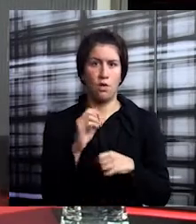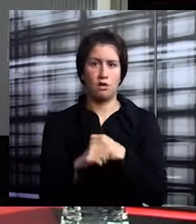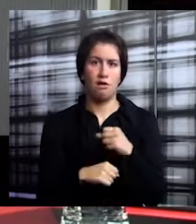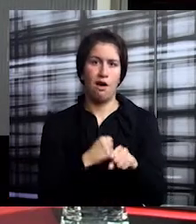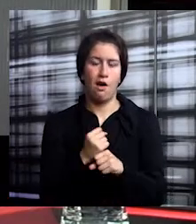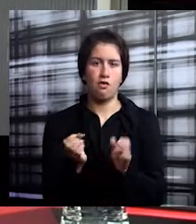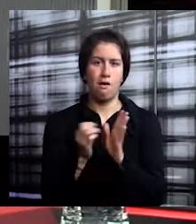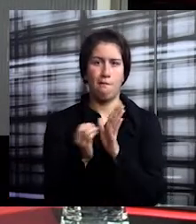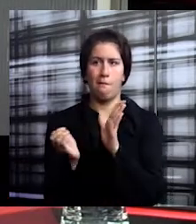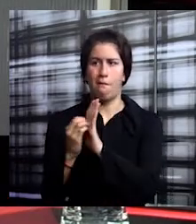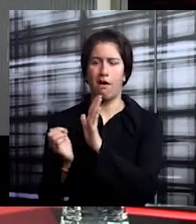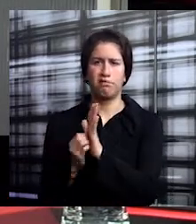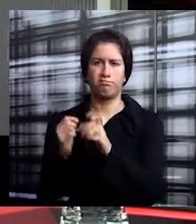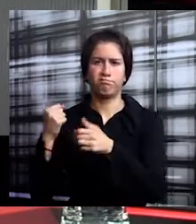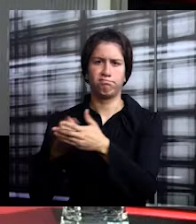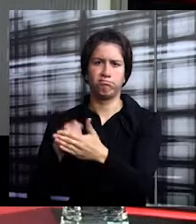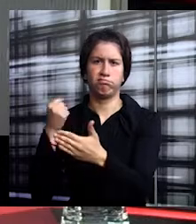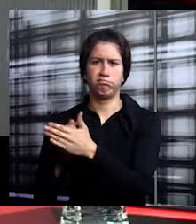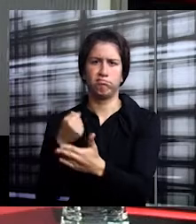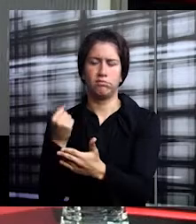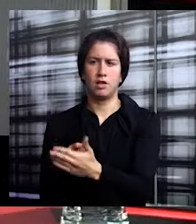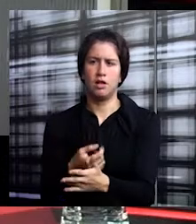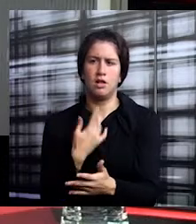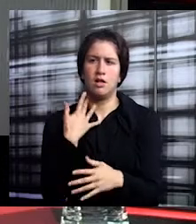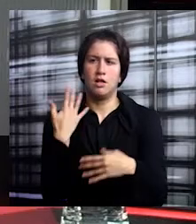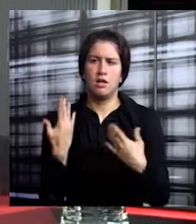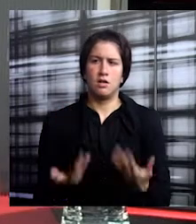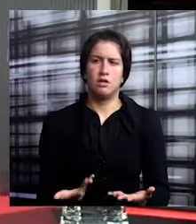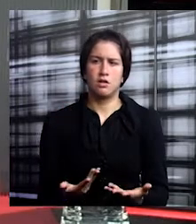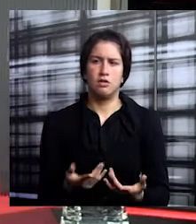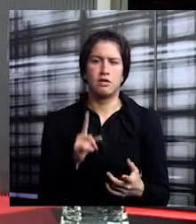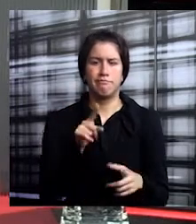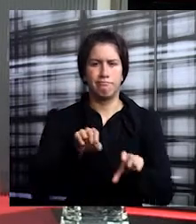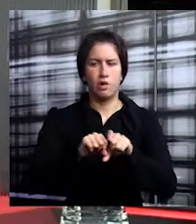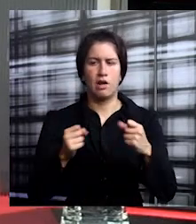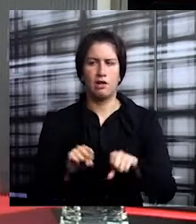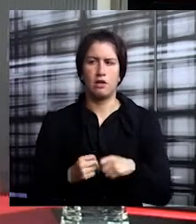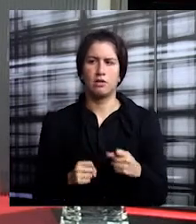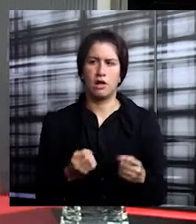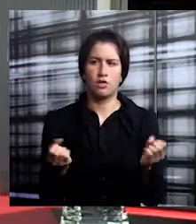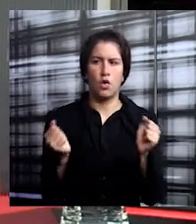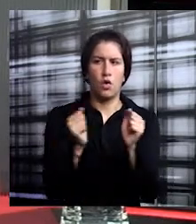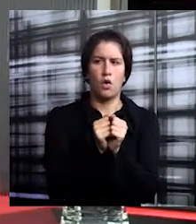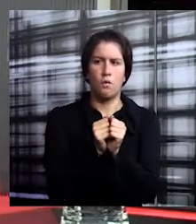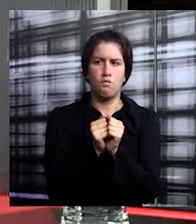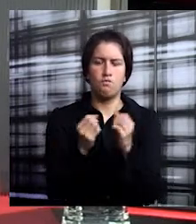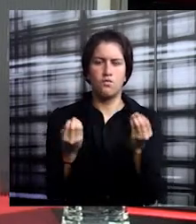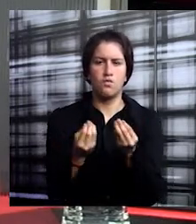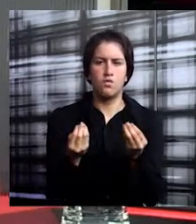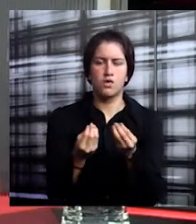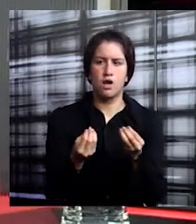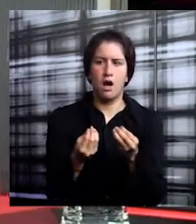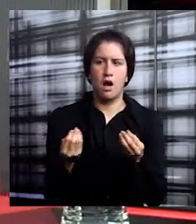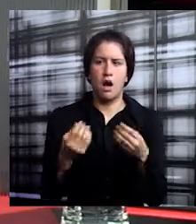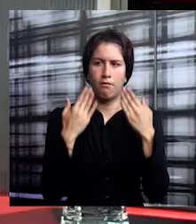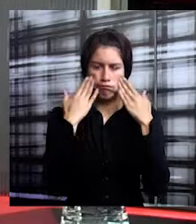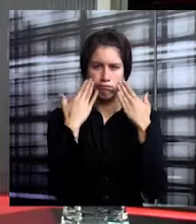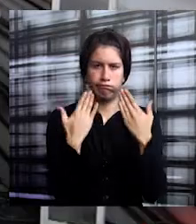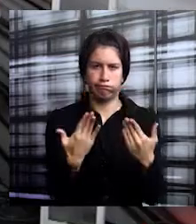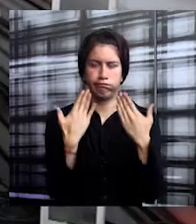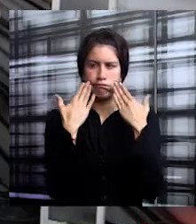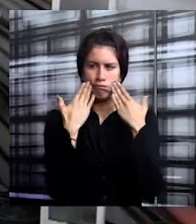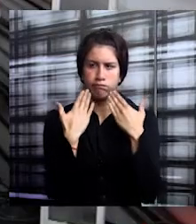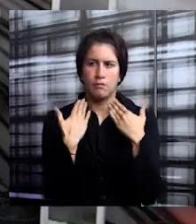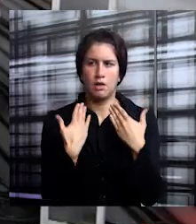una resolución con mucha generosidad y sobre todo una negociación política, económica, sin